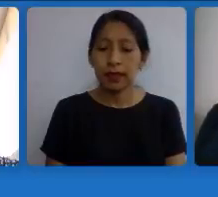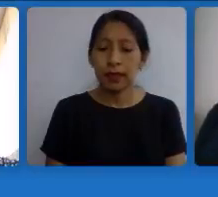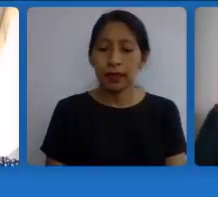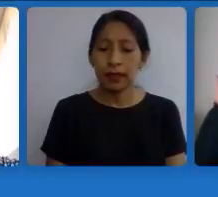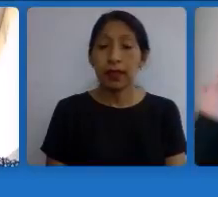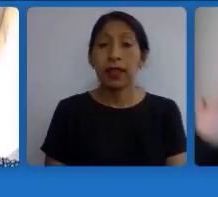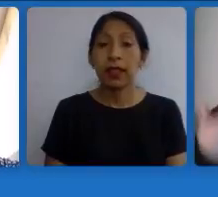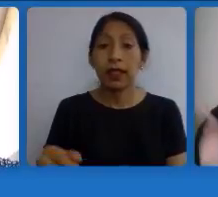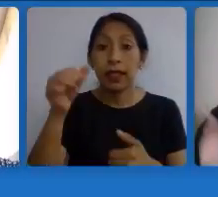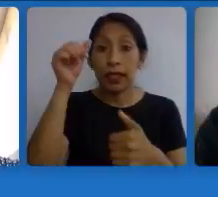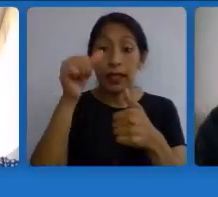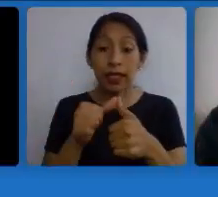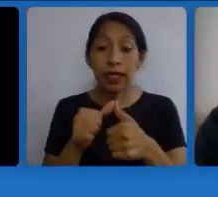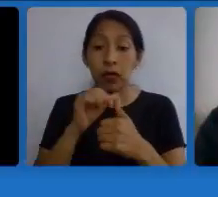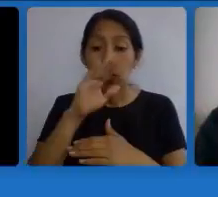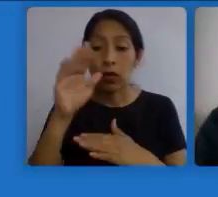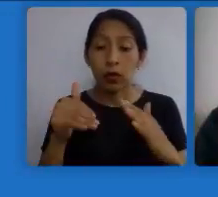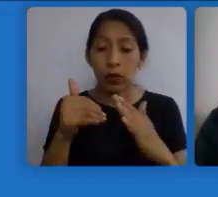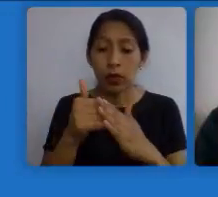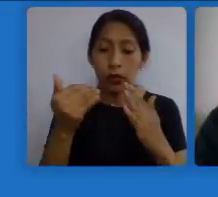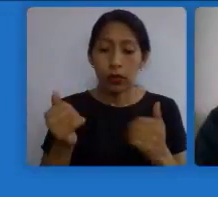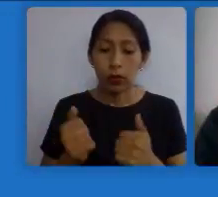Les recuerdo a todos que